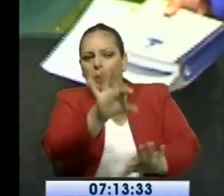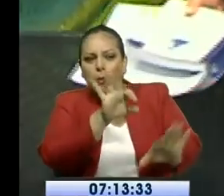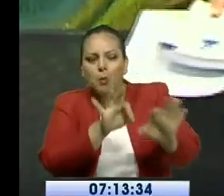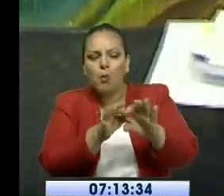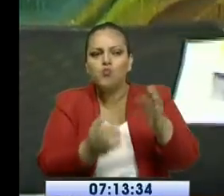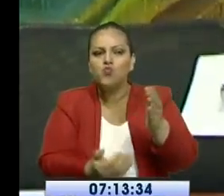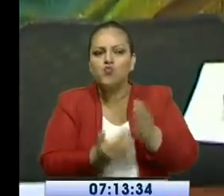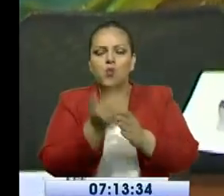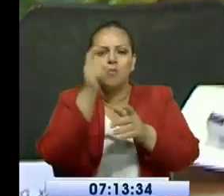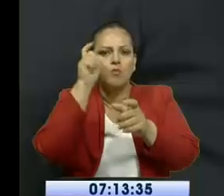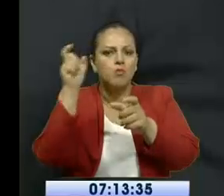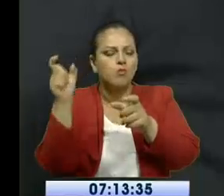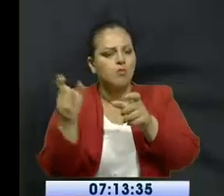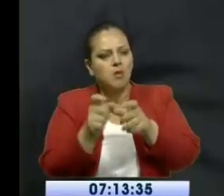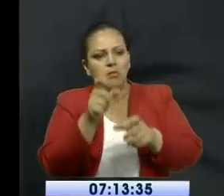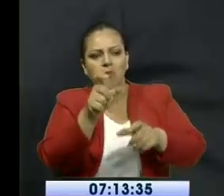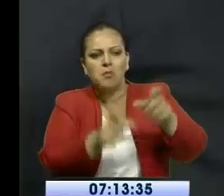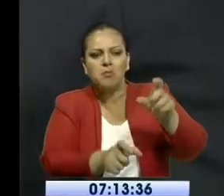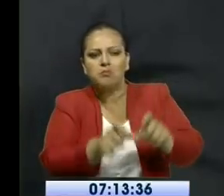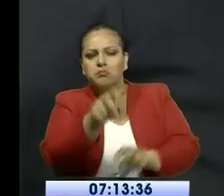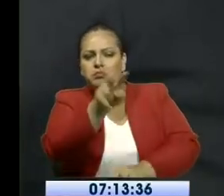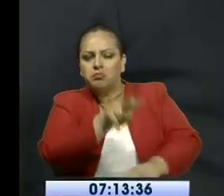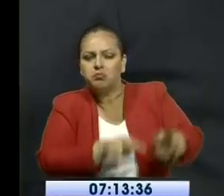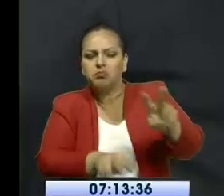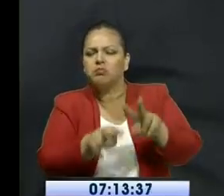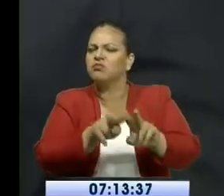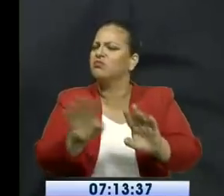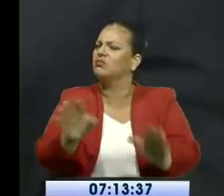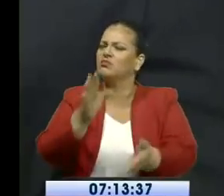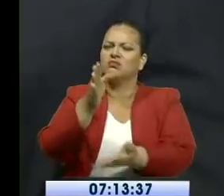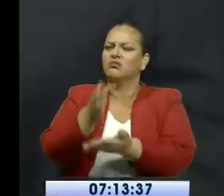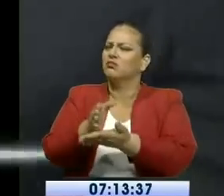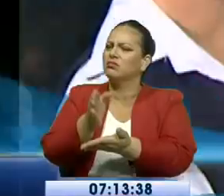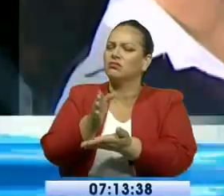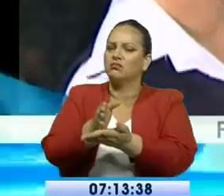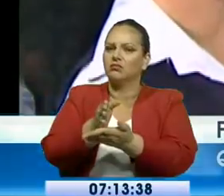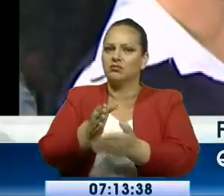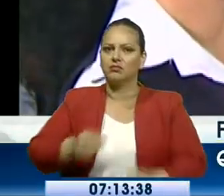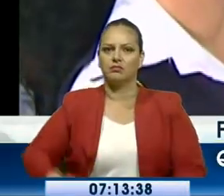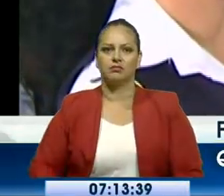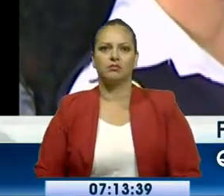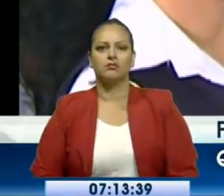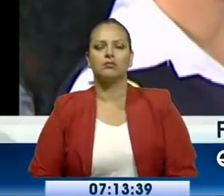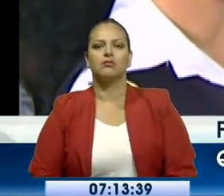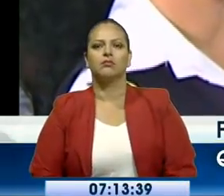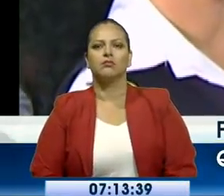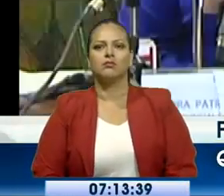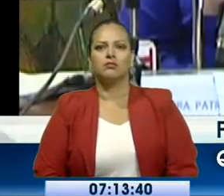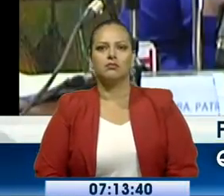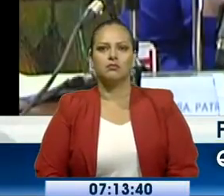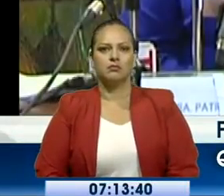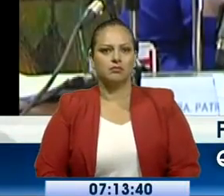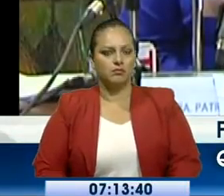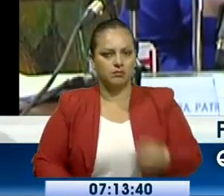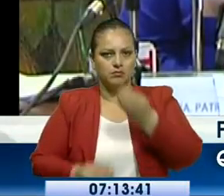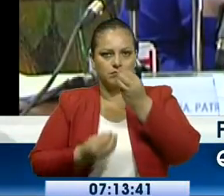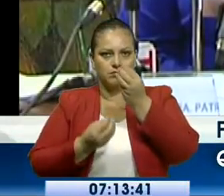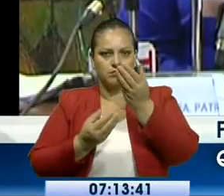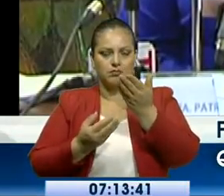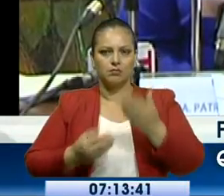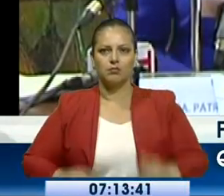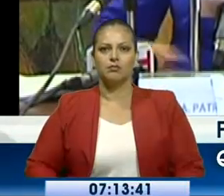Dicen que su postura es institucional y no personal frente a la suspensión del concurso para elegir a los nuevos